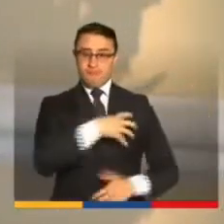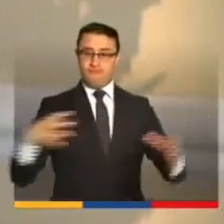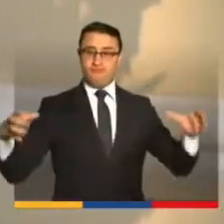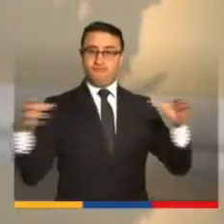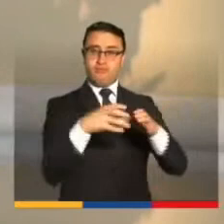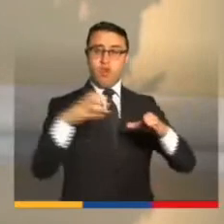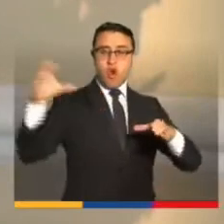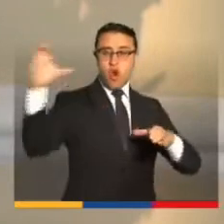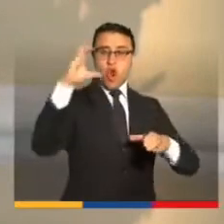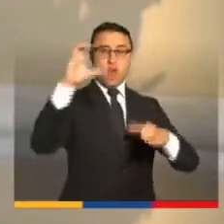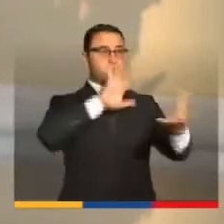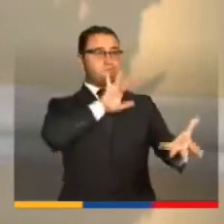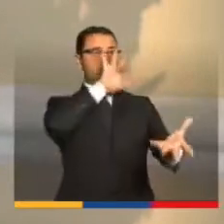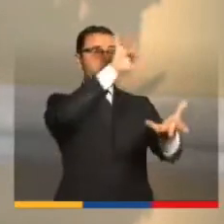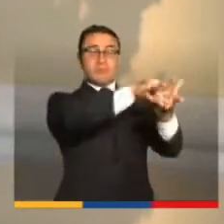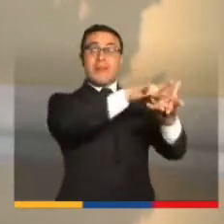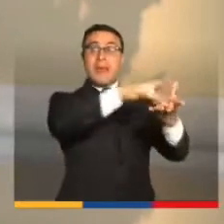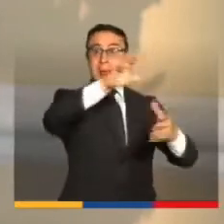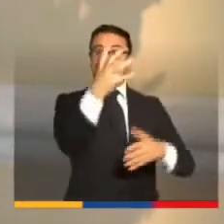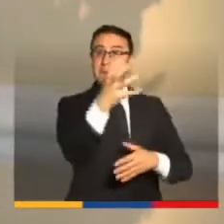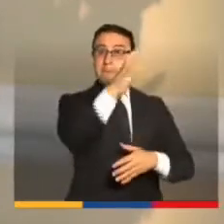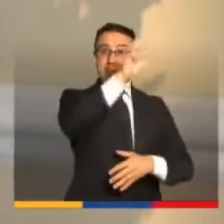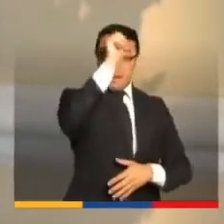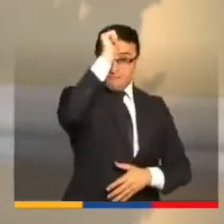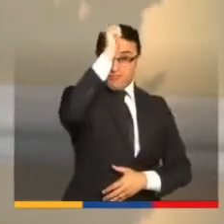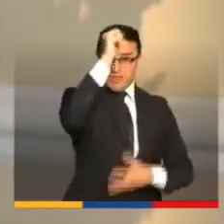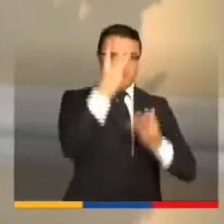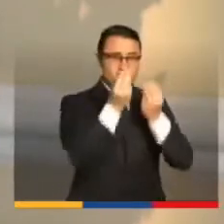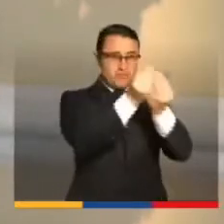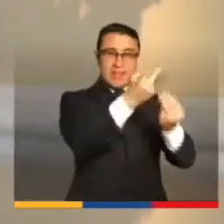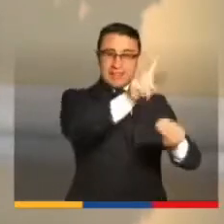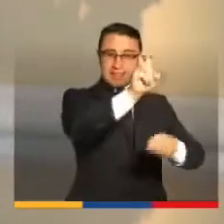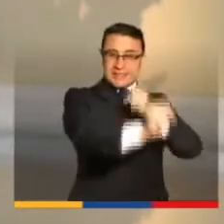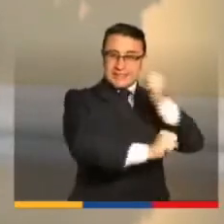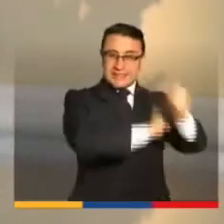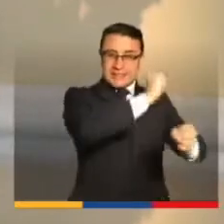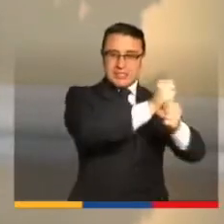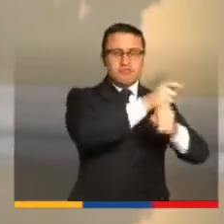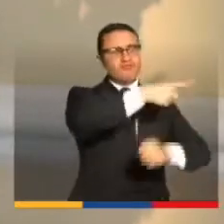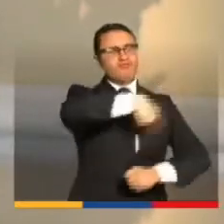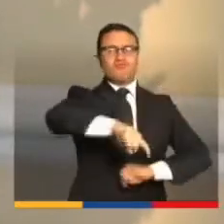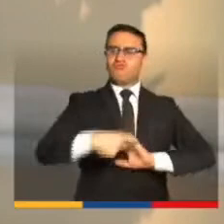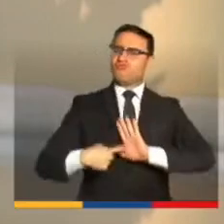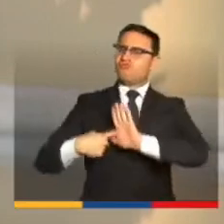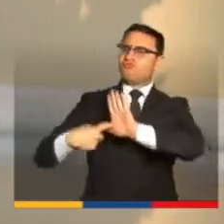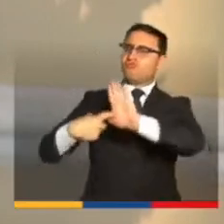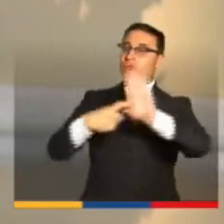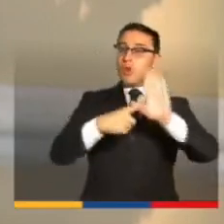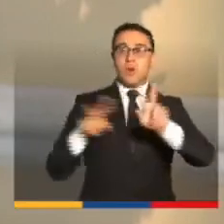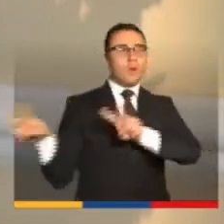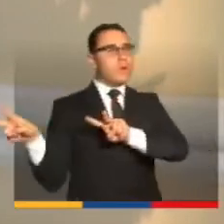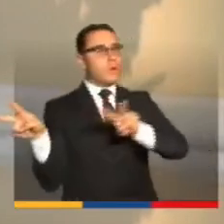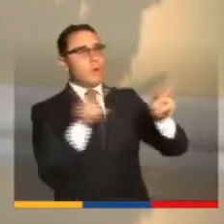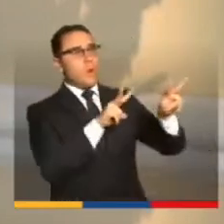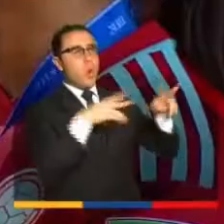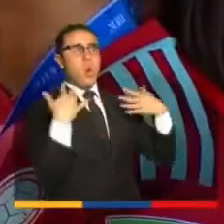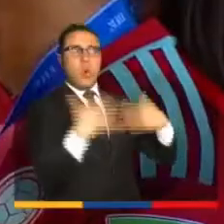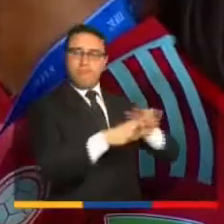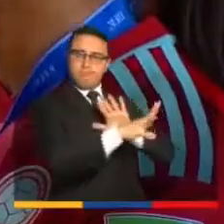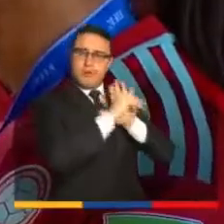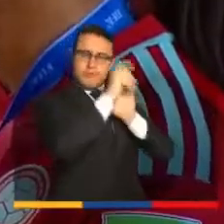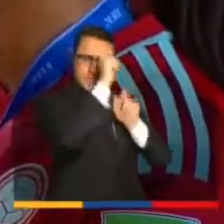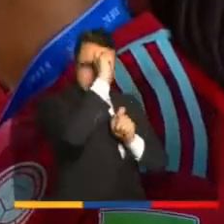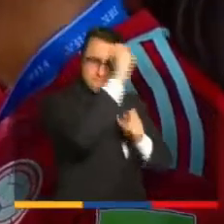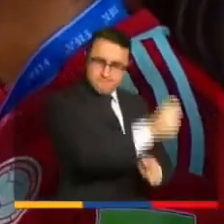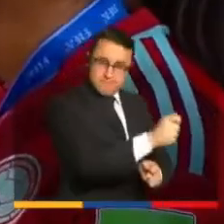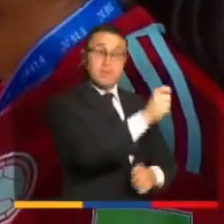Copa Mundial Femenina Sub-17 en la India, deja para la historia un suceso para enmarcar e imitar. Por eso,